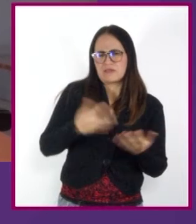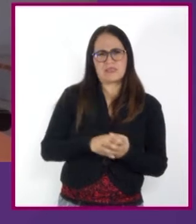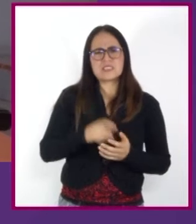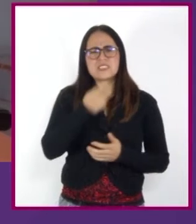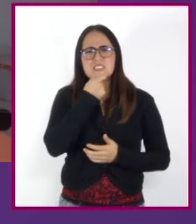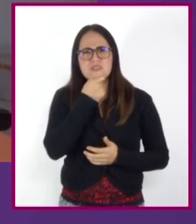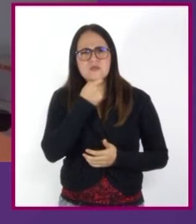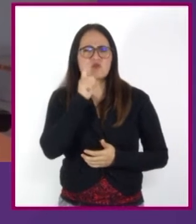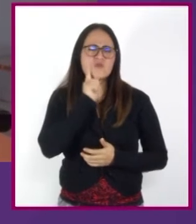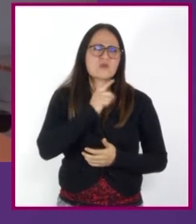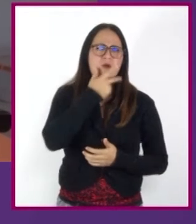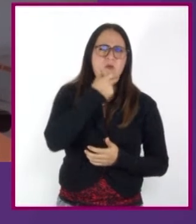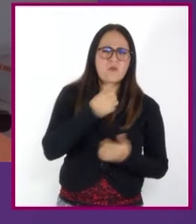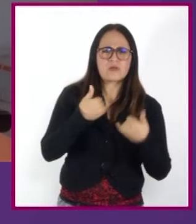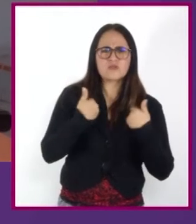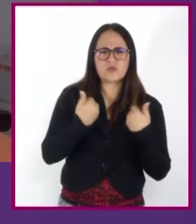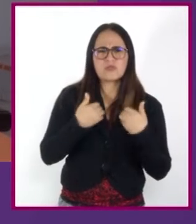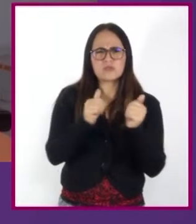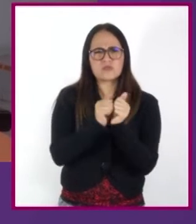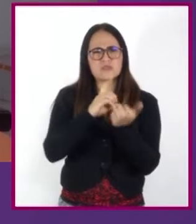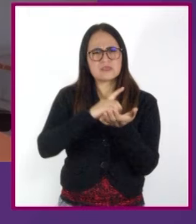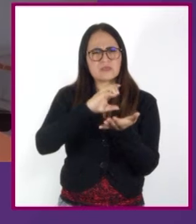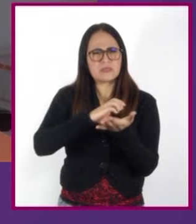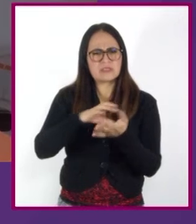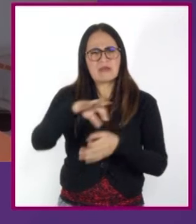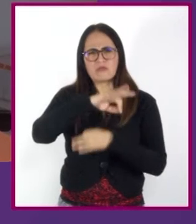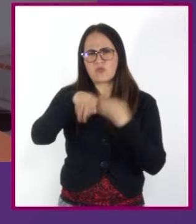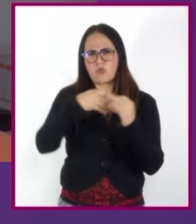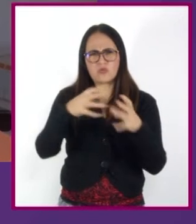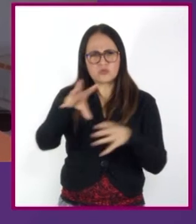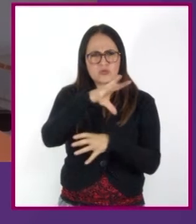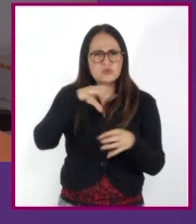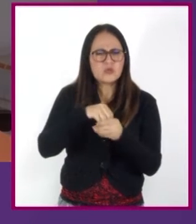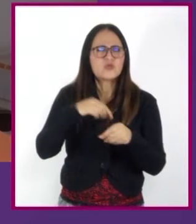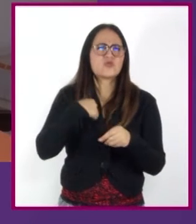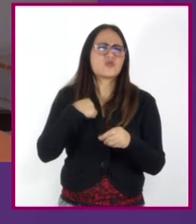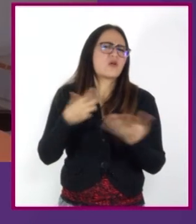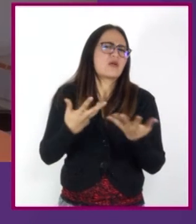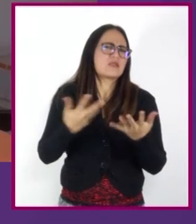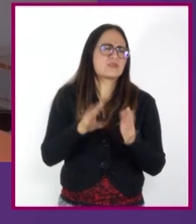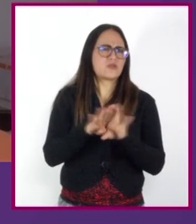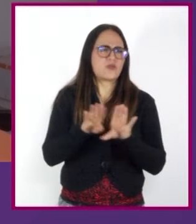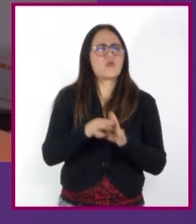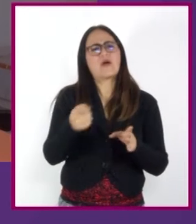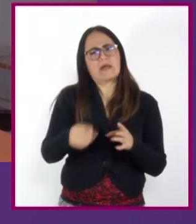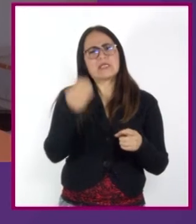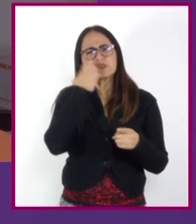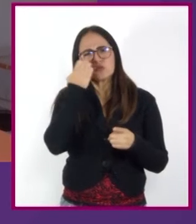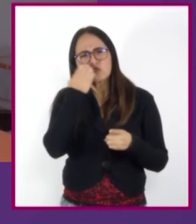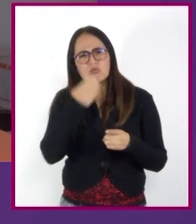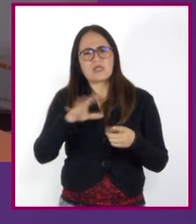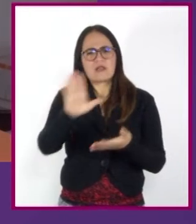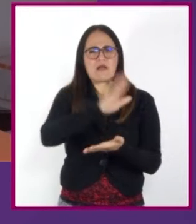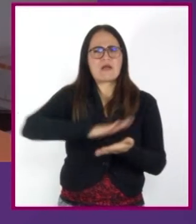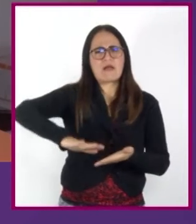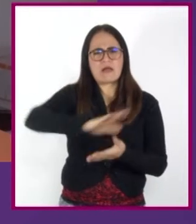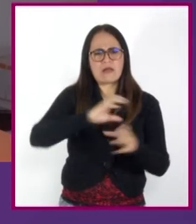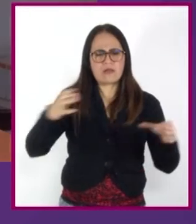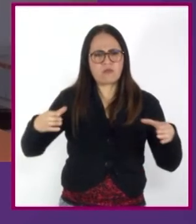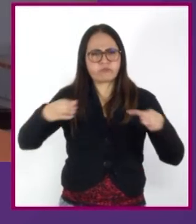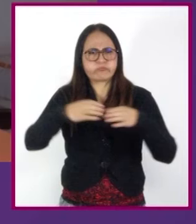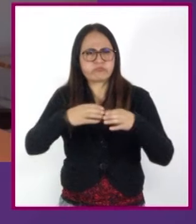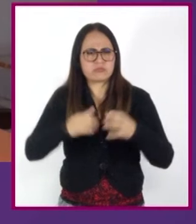niñas, niños y jóvenes con discapacidad? Ya sea en tu escuela, en tu colonia o en tu comunidad. Y aquí te tengo